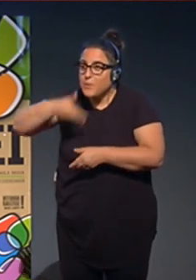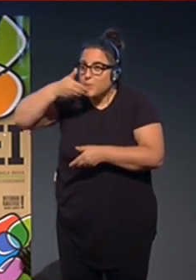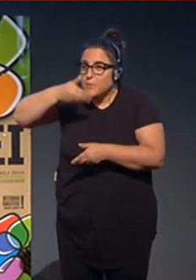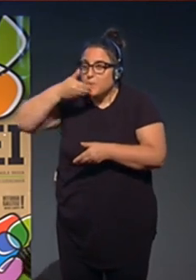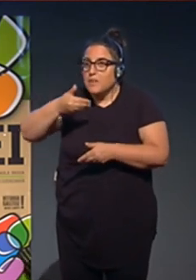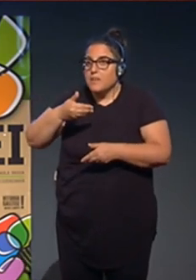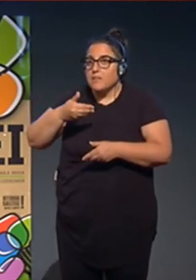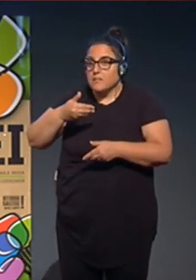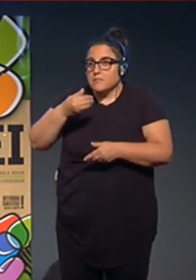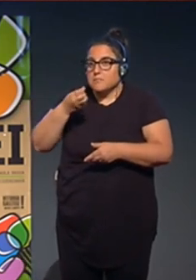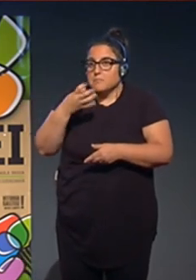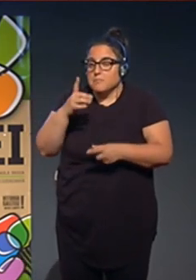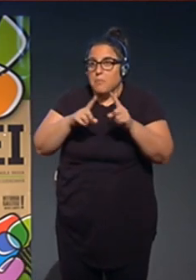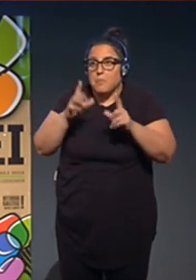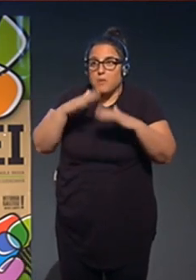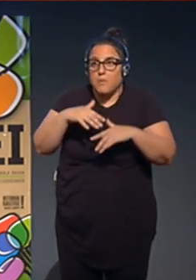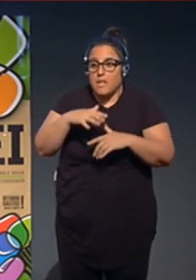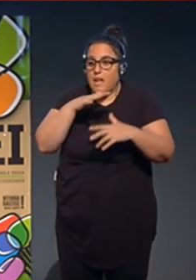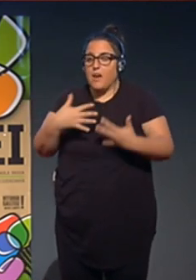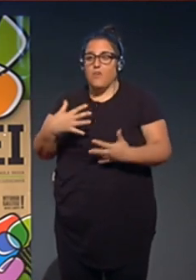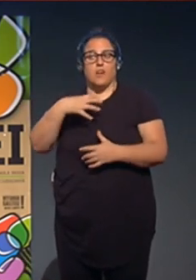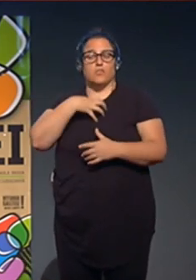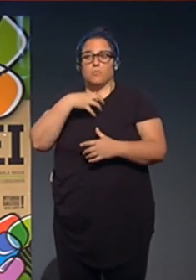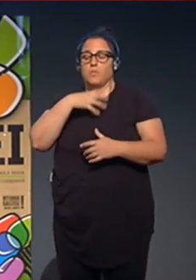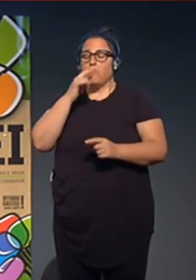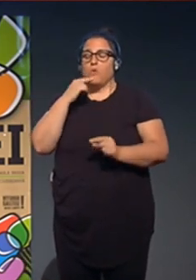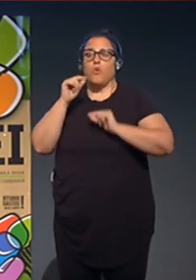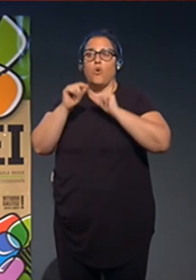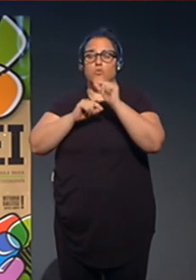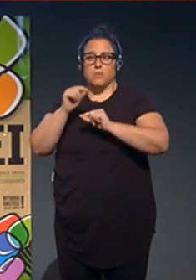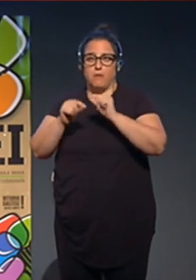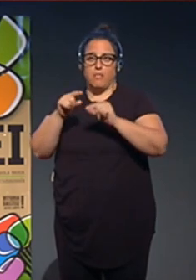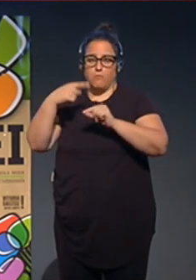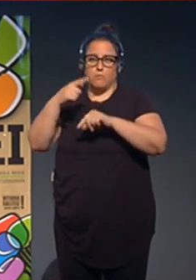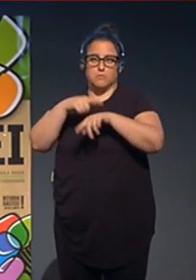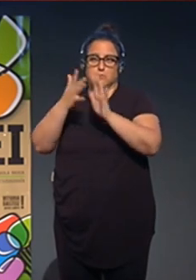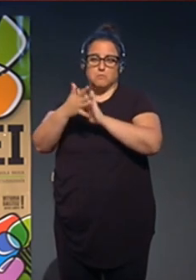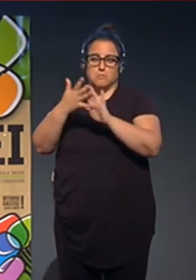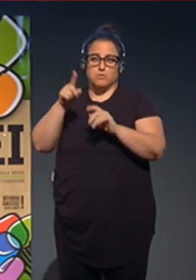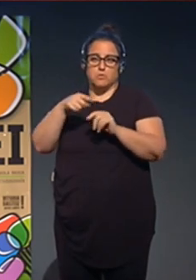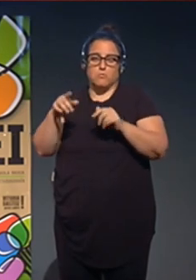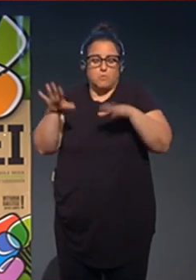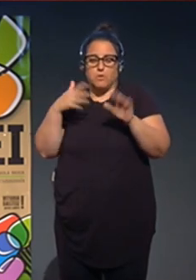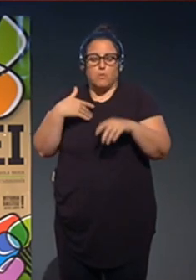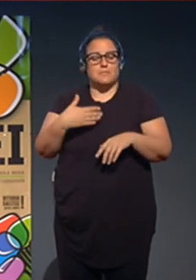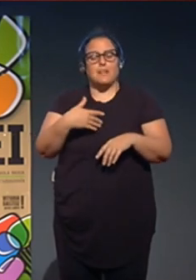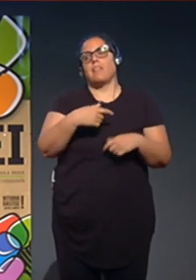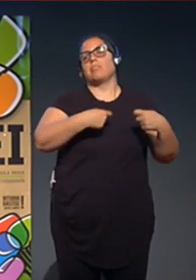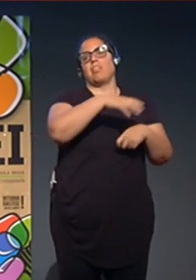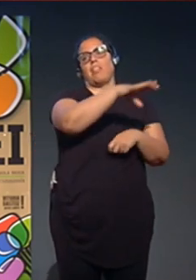porque está contaminado por una serie de razones y tenemos tiempo ya lo veremos y si no en las preguntas Pero entonces no pasa nada voy y la compro en la